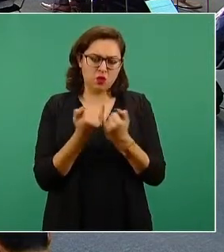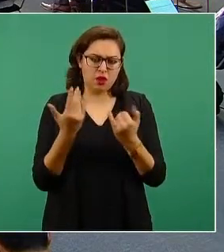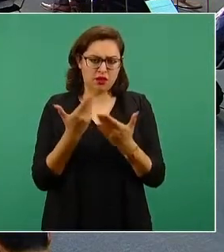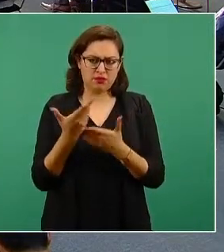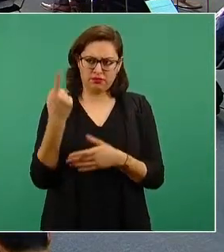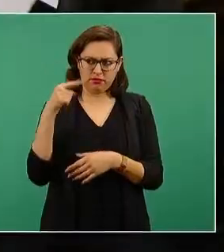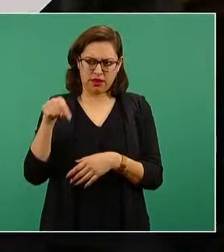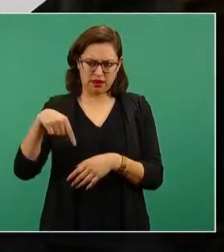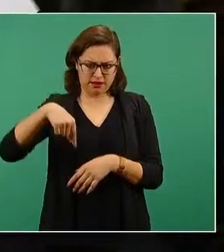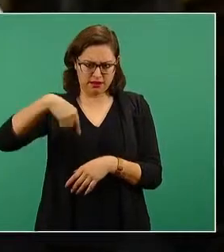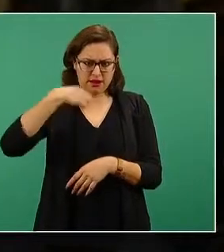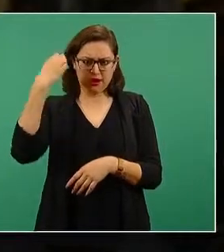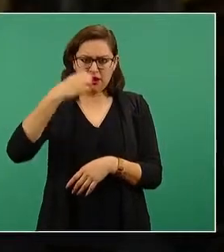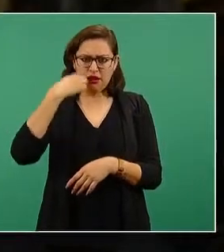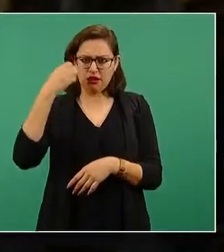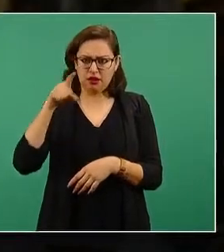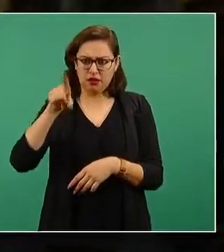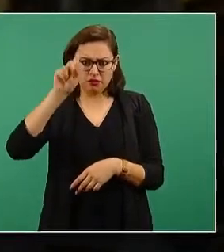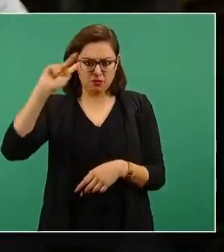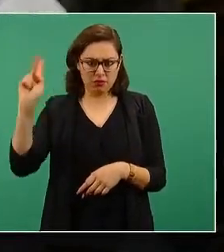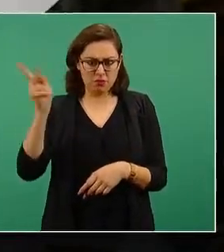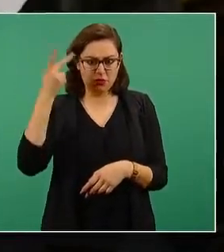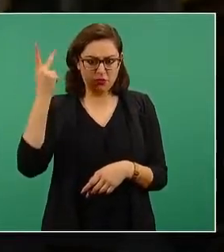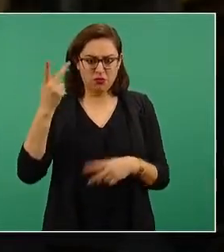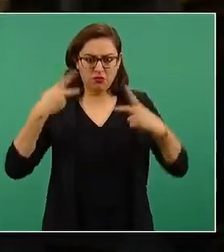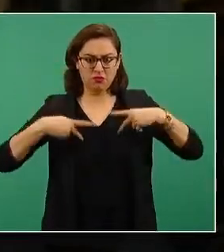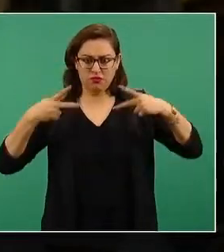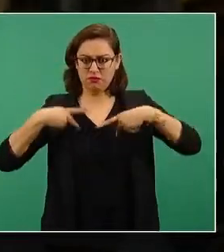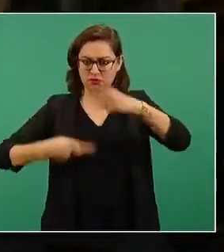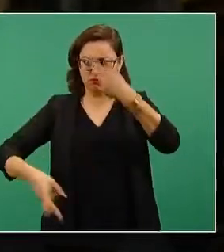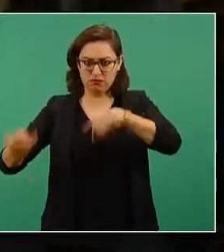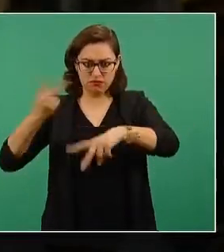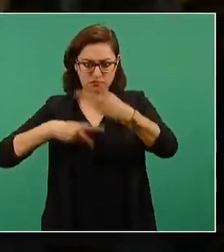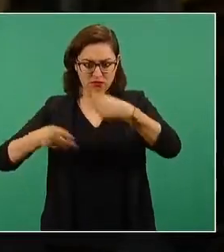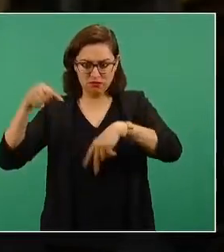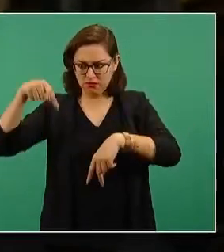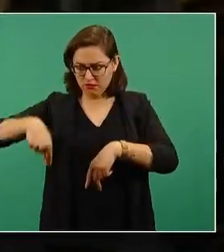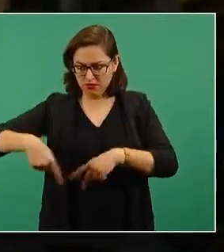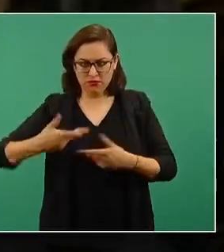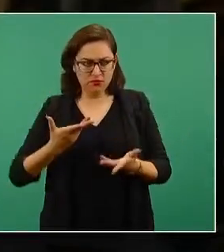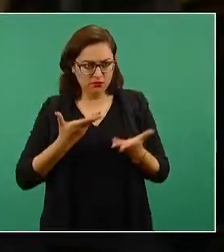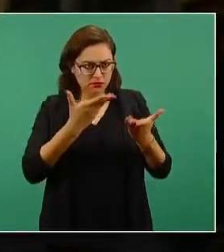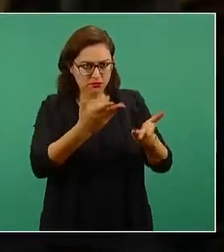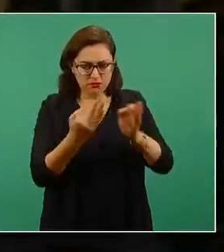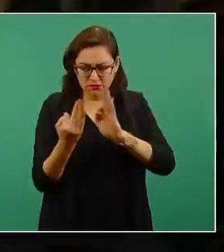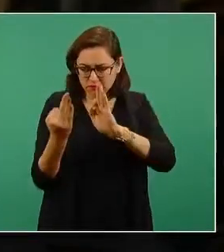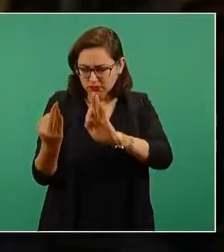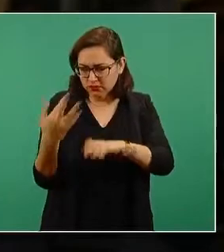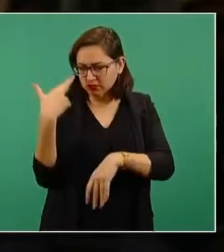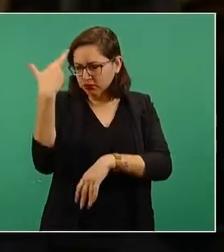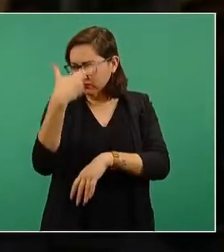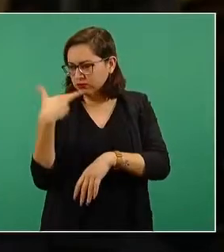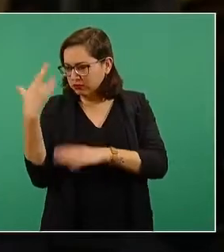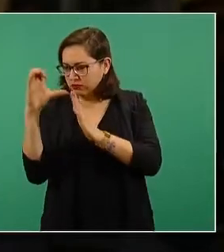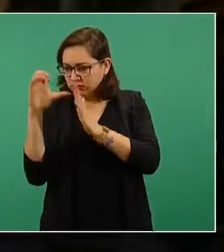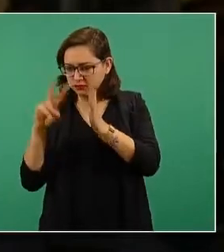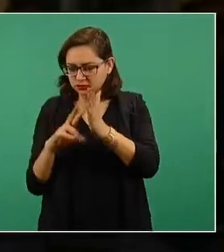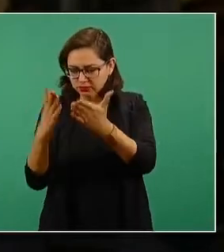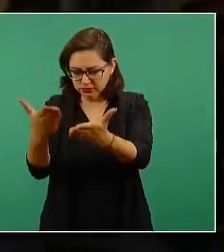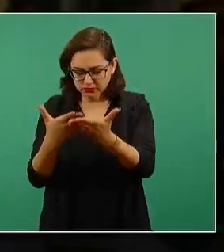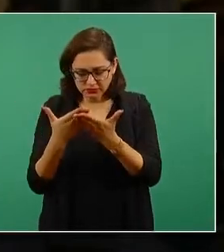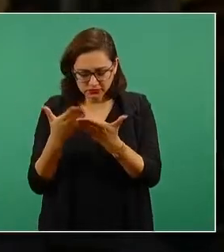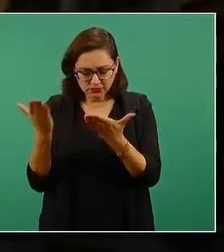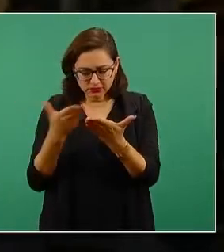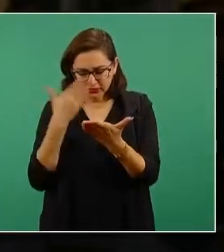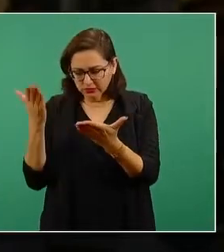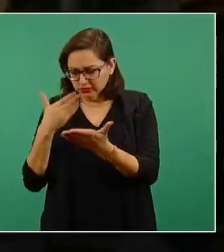que vinieron aquí los científicos, ustedes aquí los recibieron. Usted recibió sus currículums,